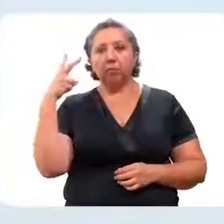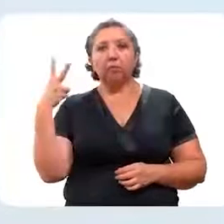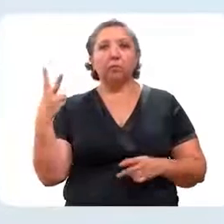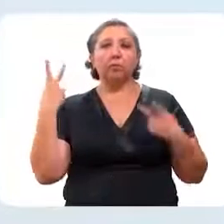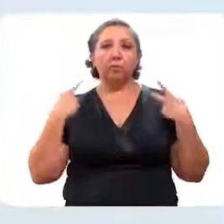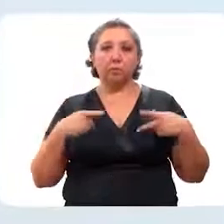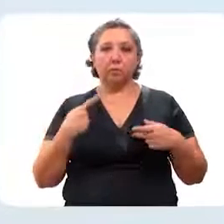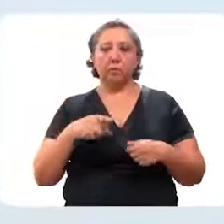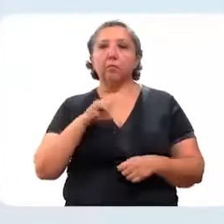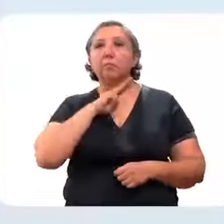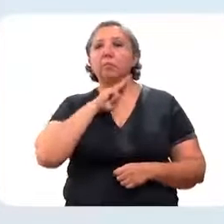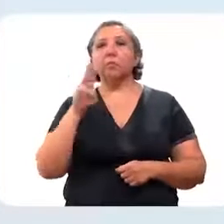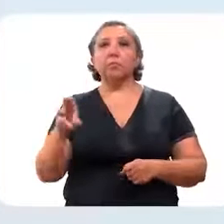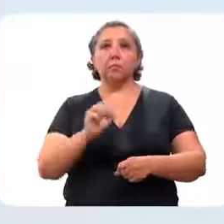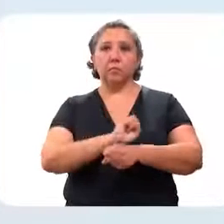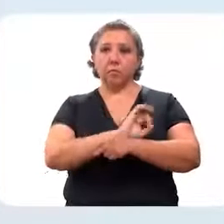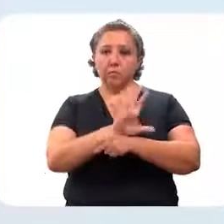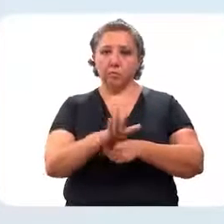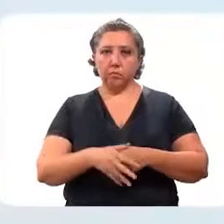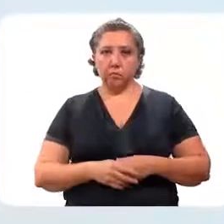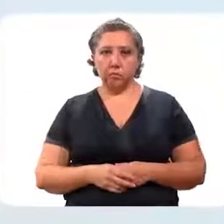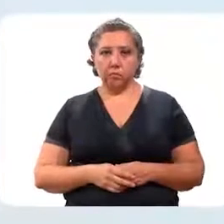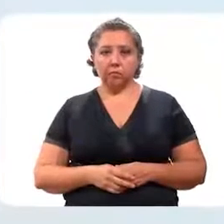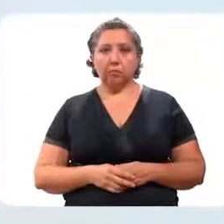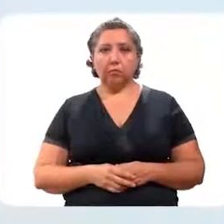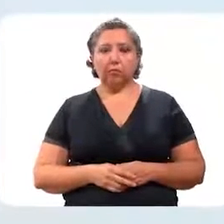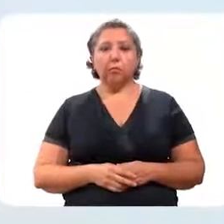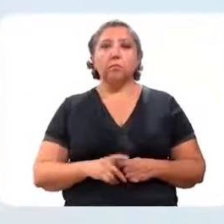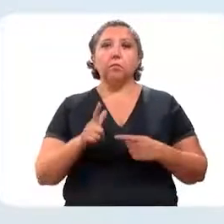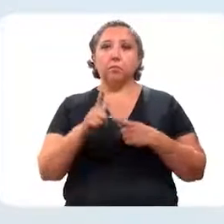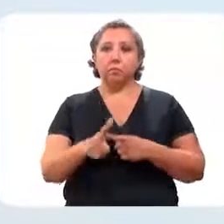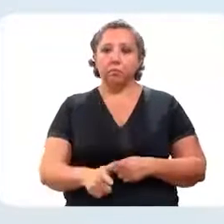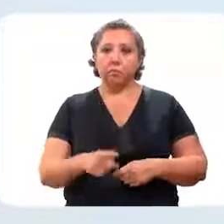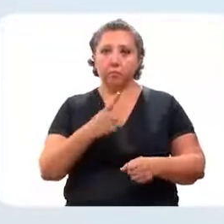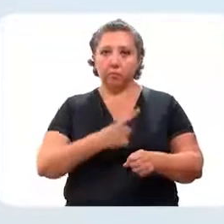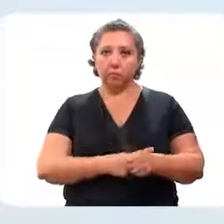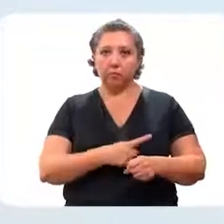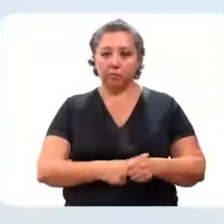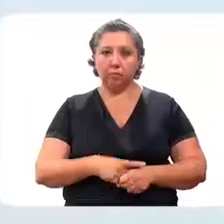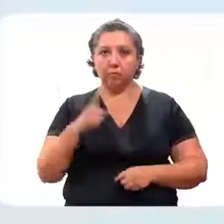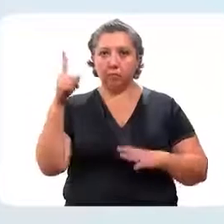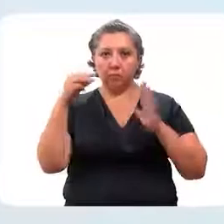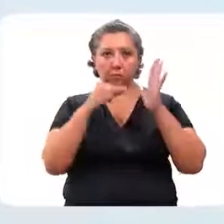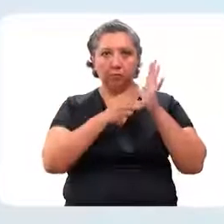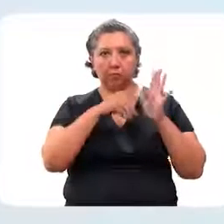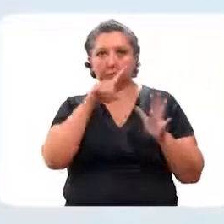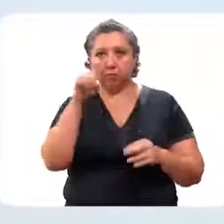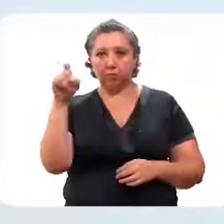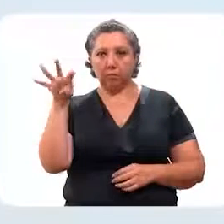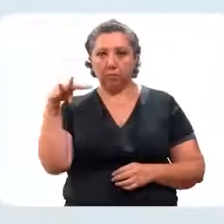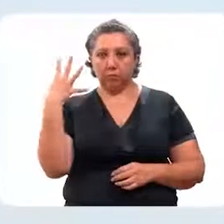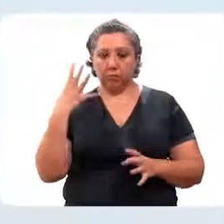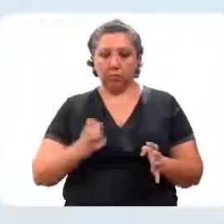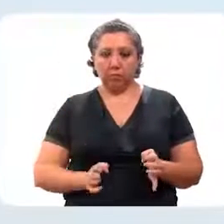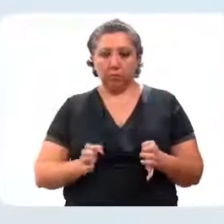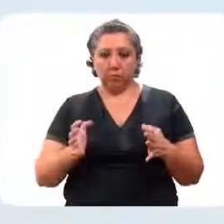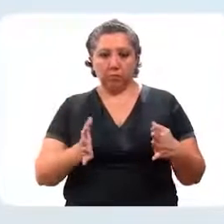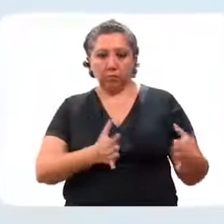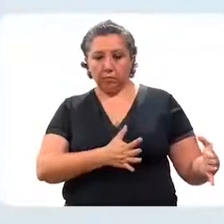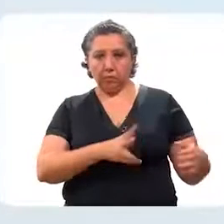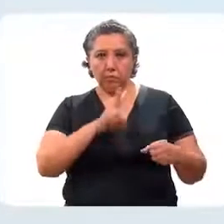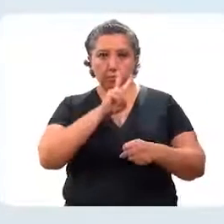6,492 las personas fallecidas a causa del coronavirus. De los casos activos, 1,114 están